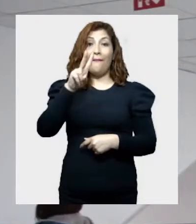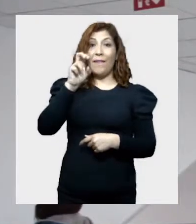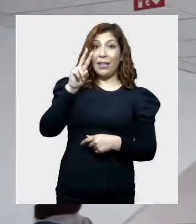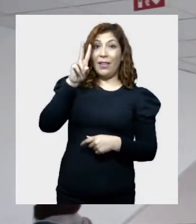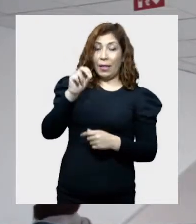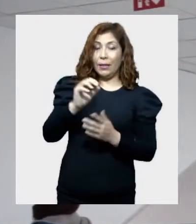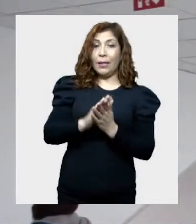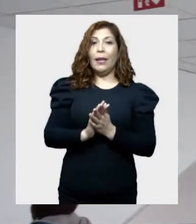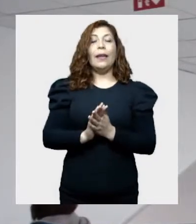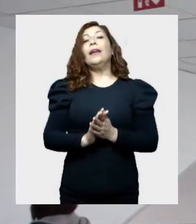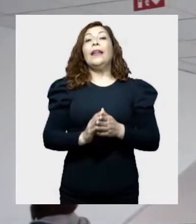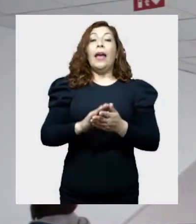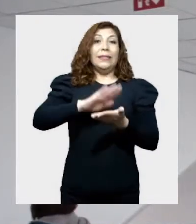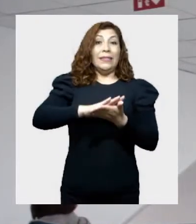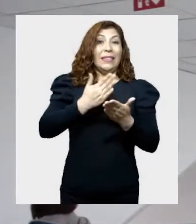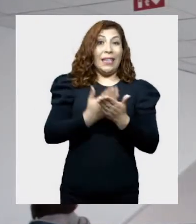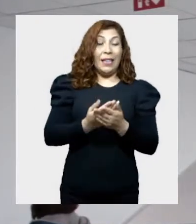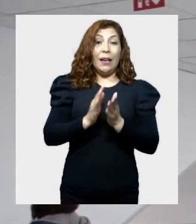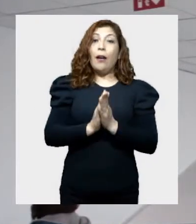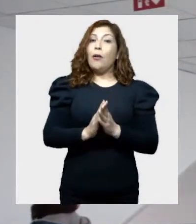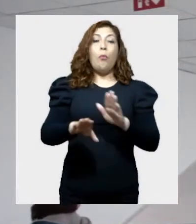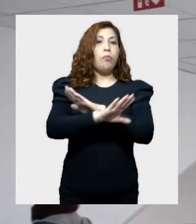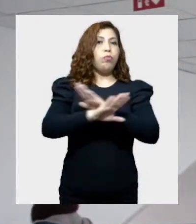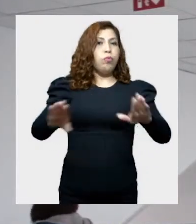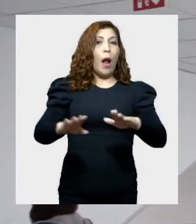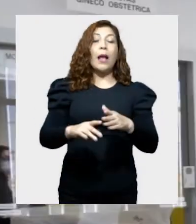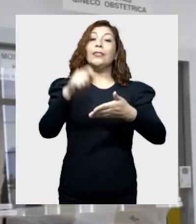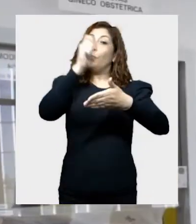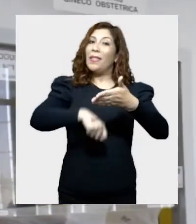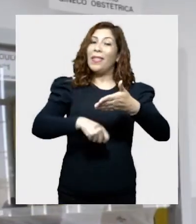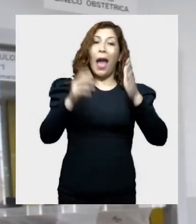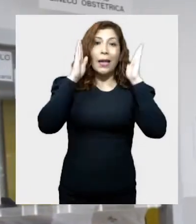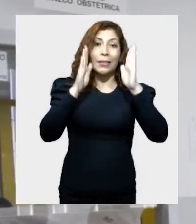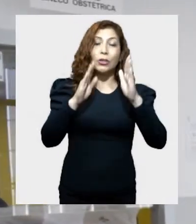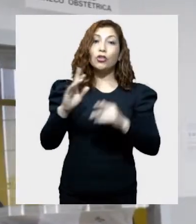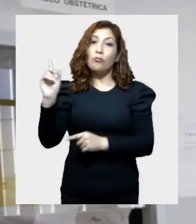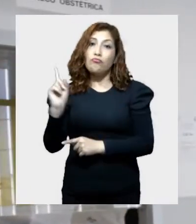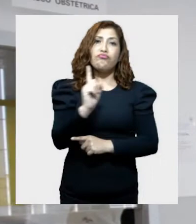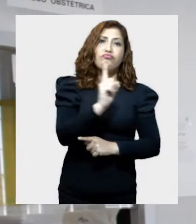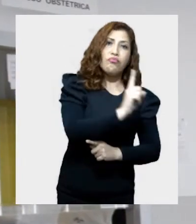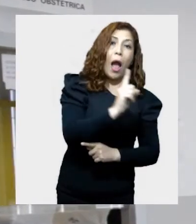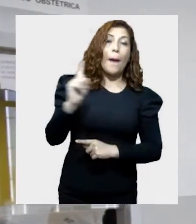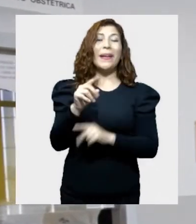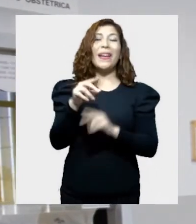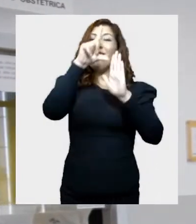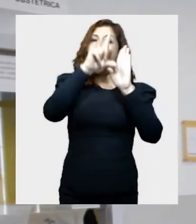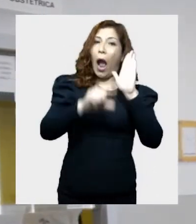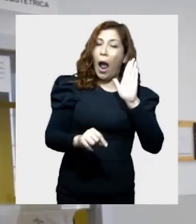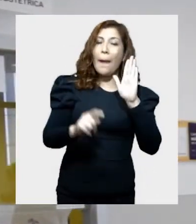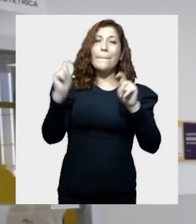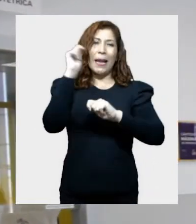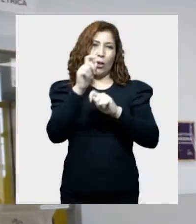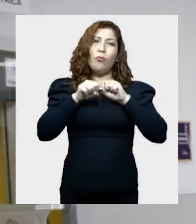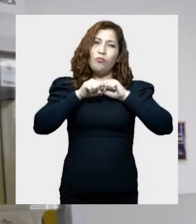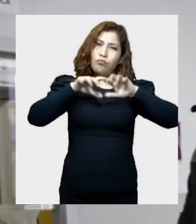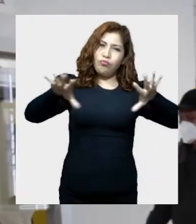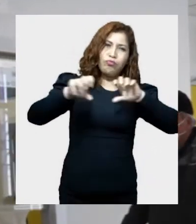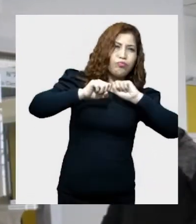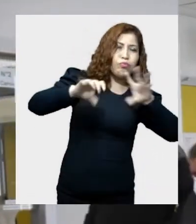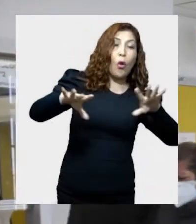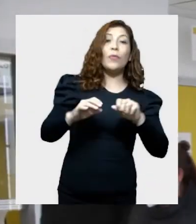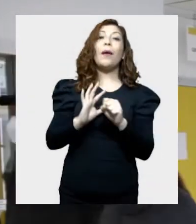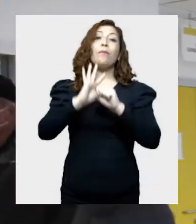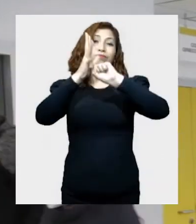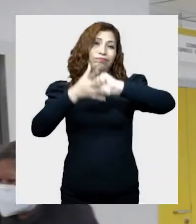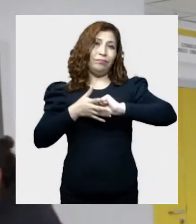ordenó suspender paulatinamente la atención ambulatoria, con el fin de minimizar los riesgos de contagios intrahospitalarios por